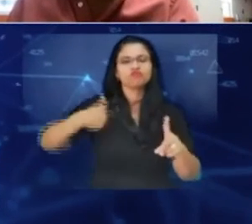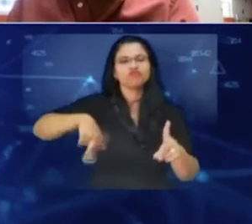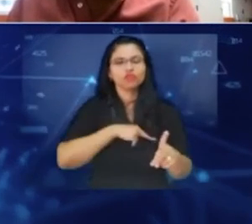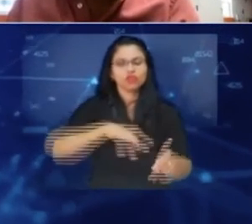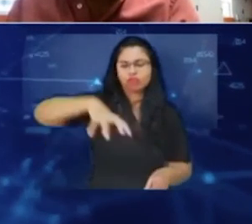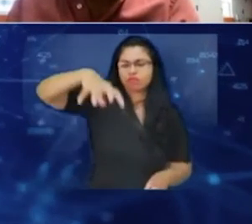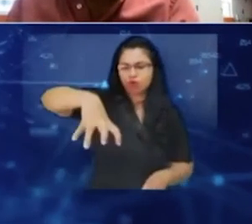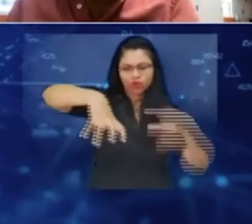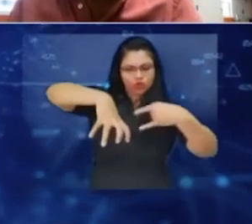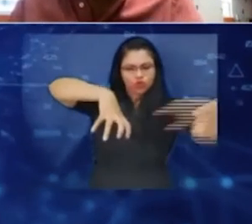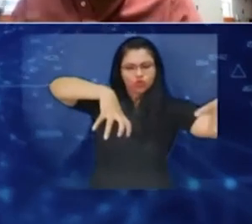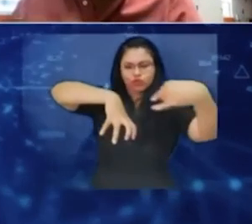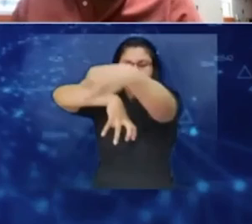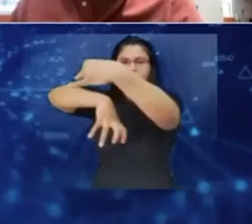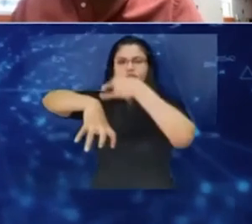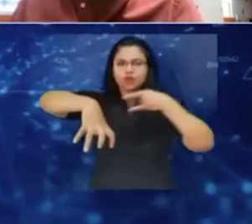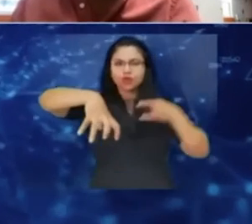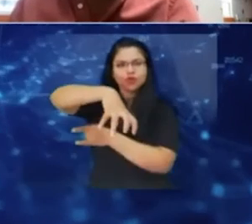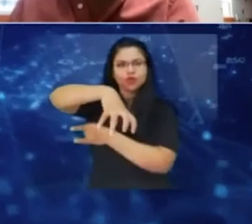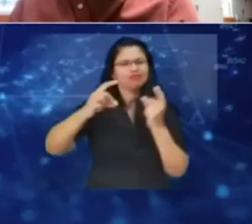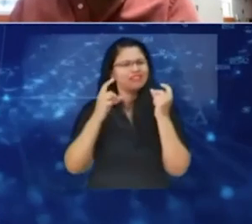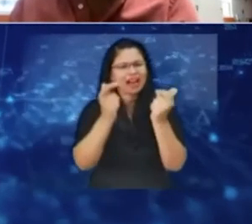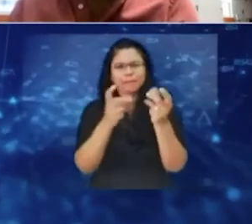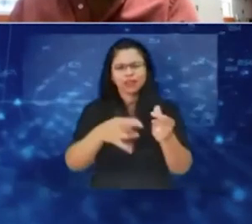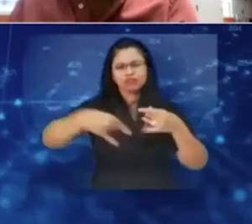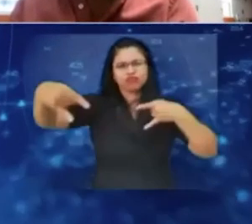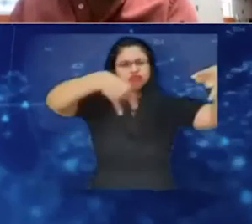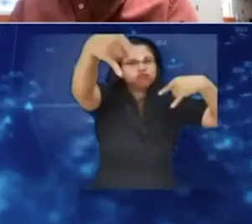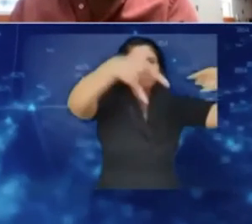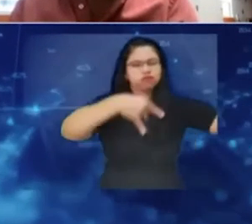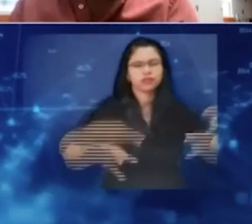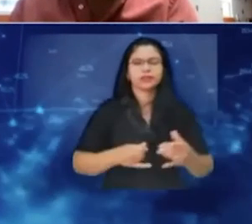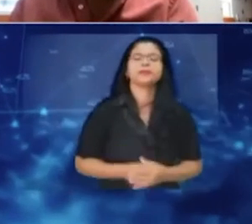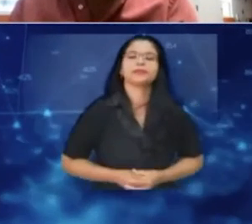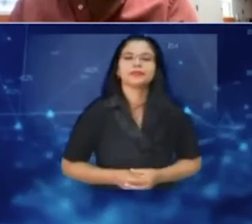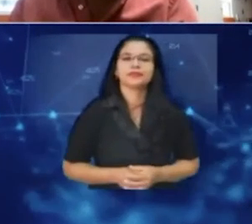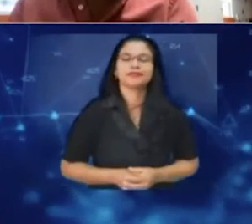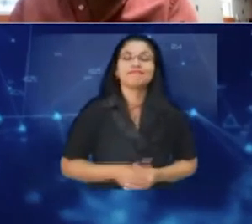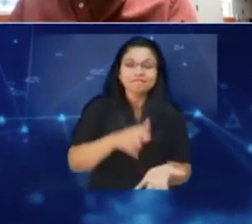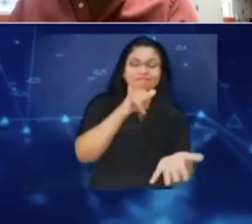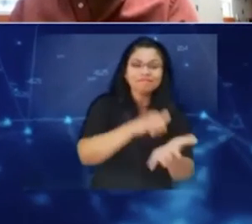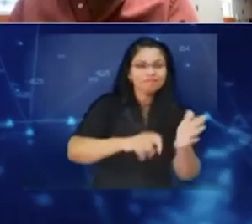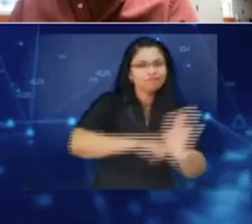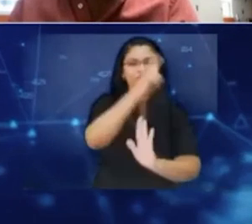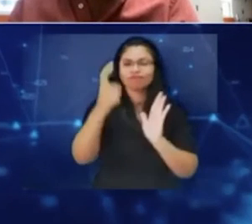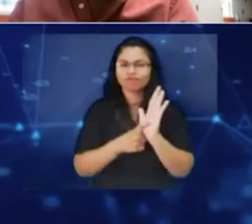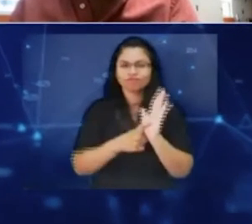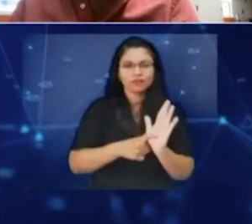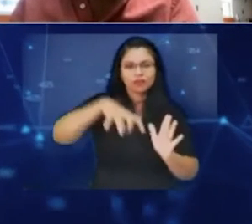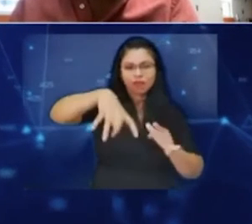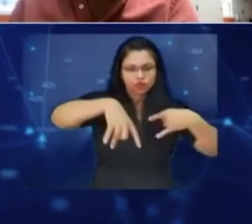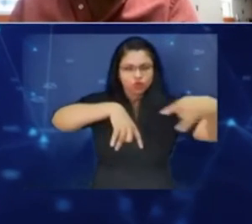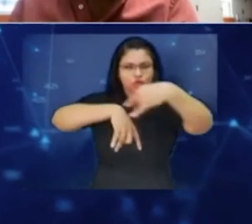Tenemos puntos de presencia, que es donde, digamos, tenemos toda la fibra óptica, tenemos toda la conectividad, y obviamente tenemos los servicios